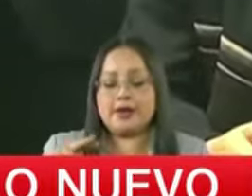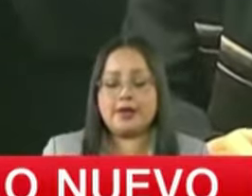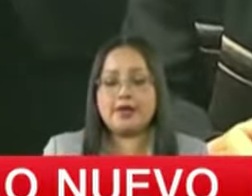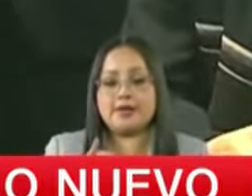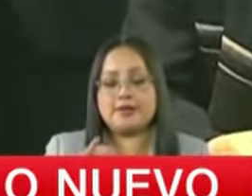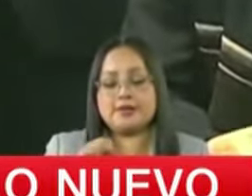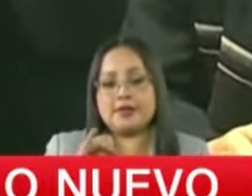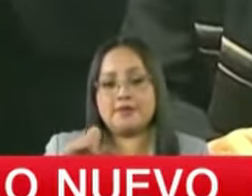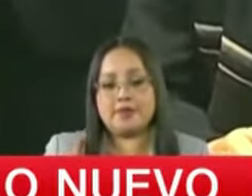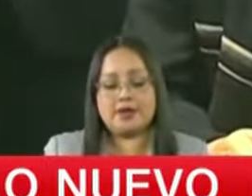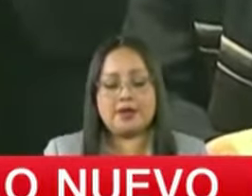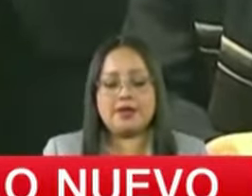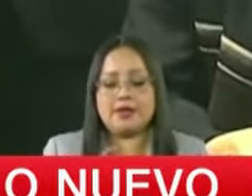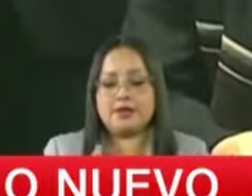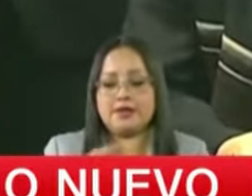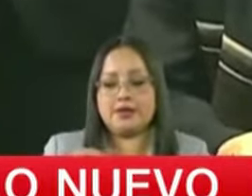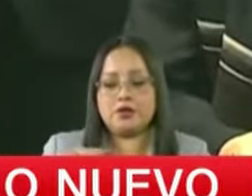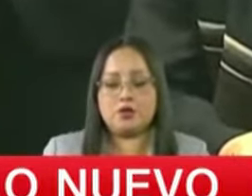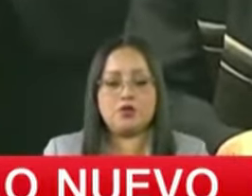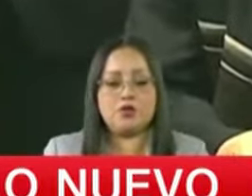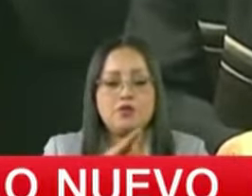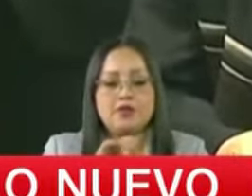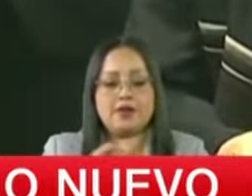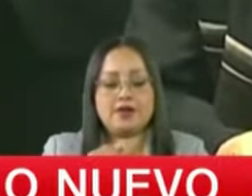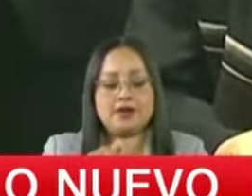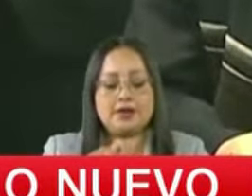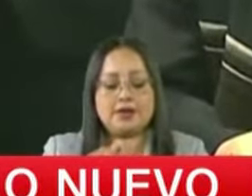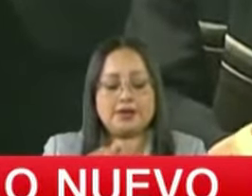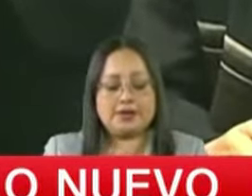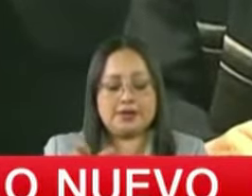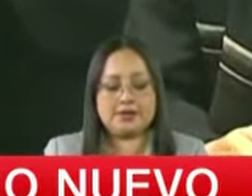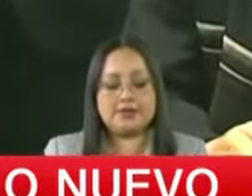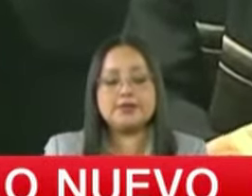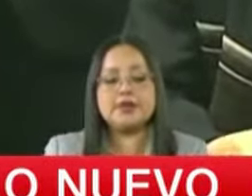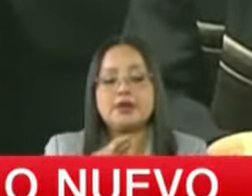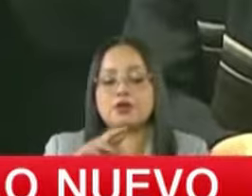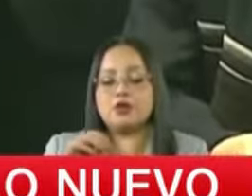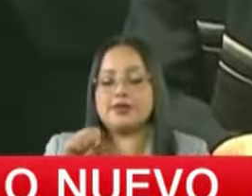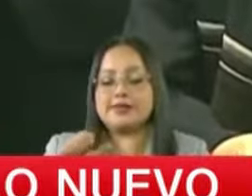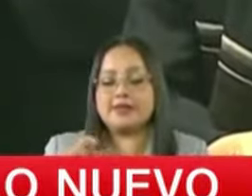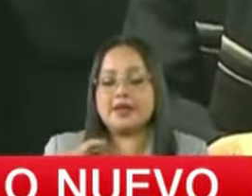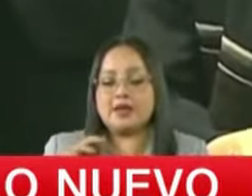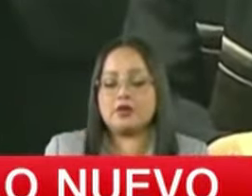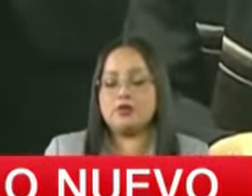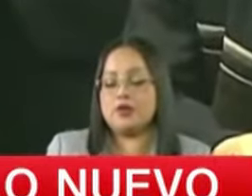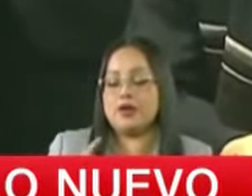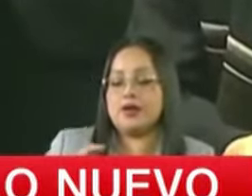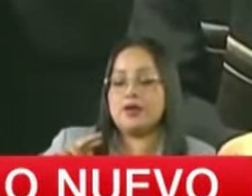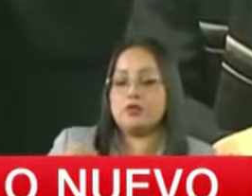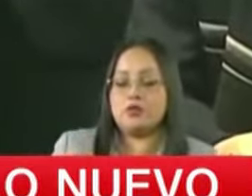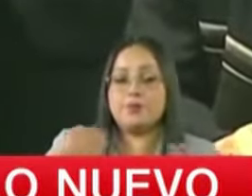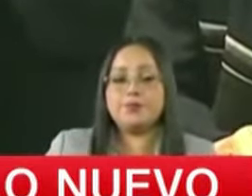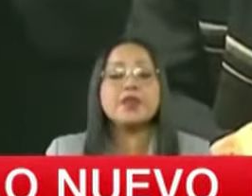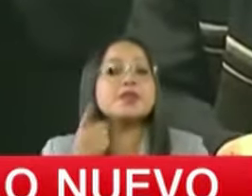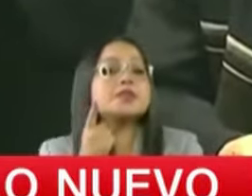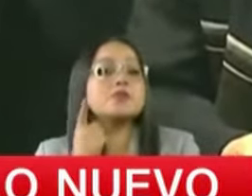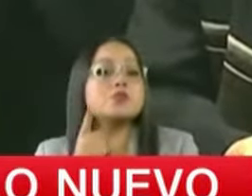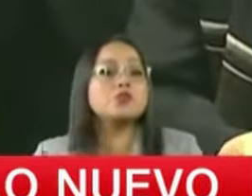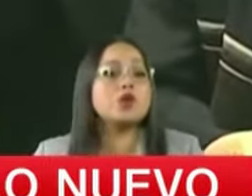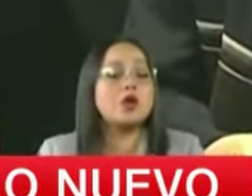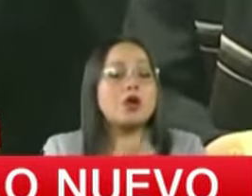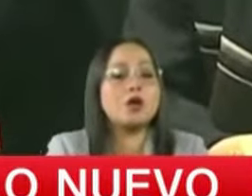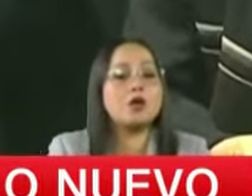de cada grupo parlamentario que está representando en el Congreso. Llegará, como le digo, el mensaje de la presidenta del